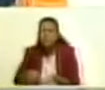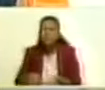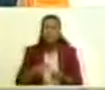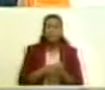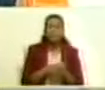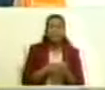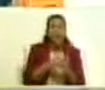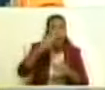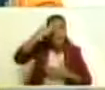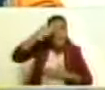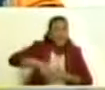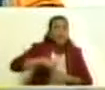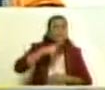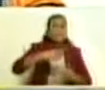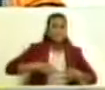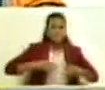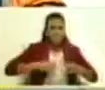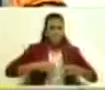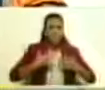en los milicianos,